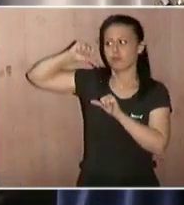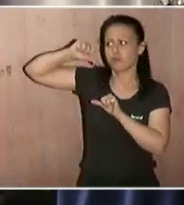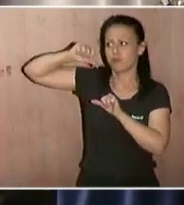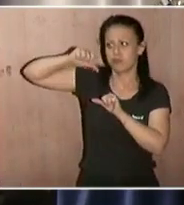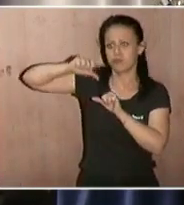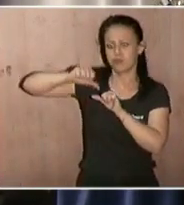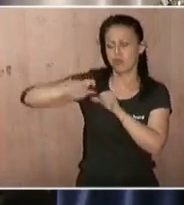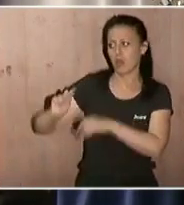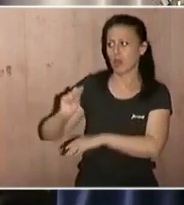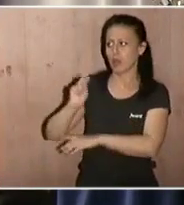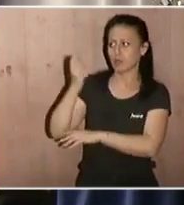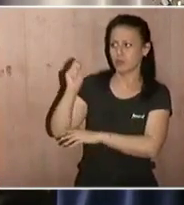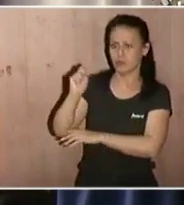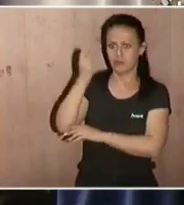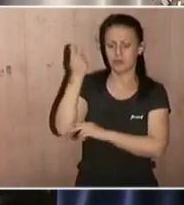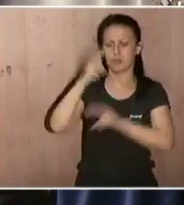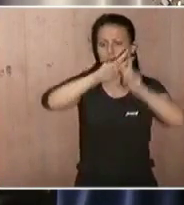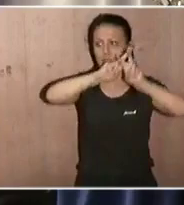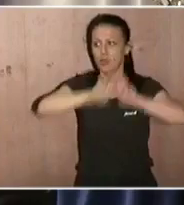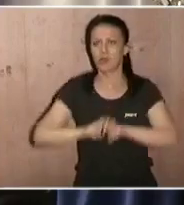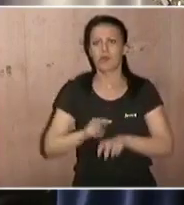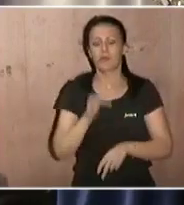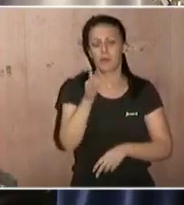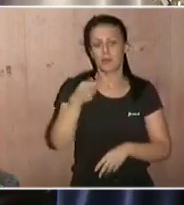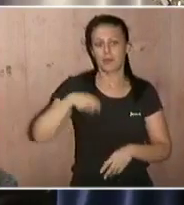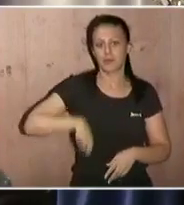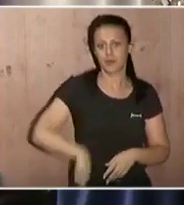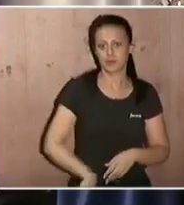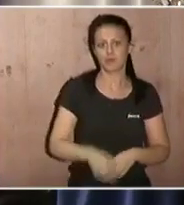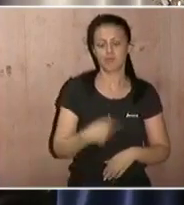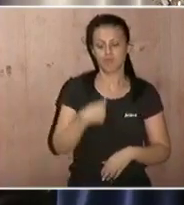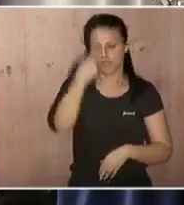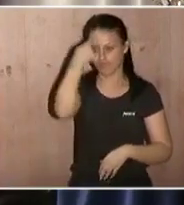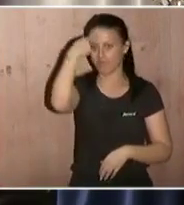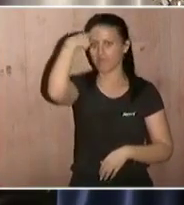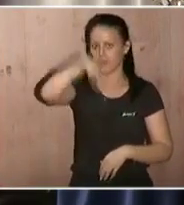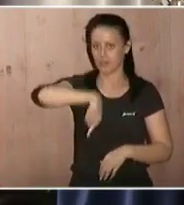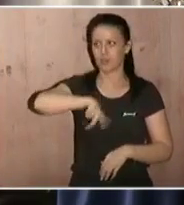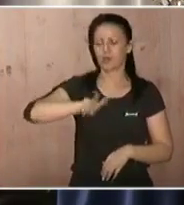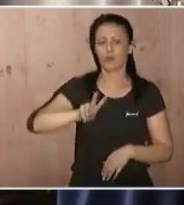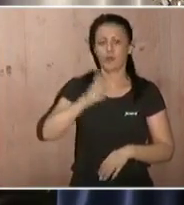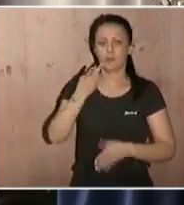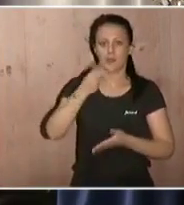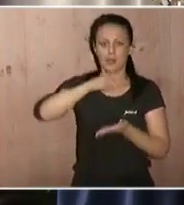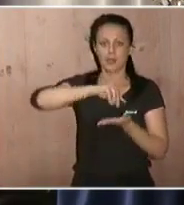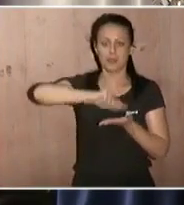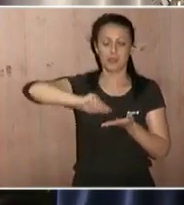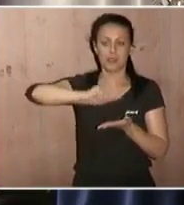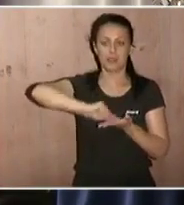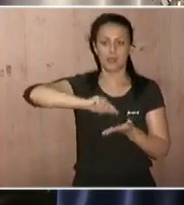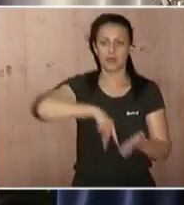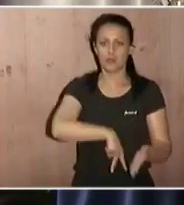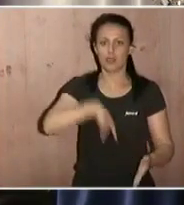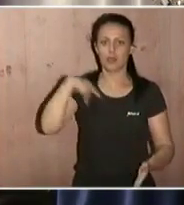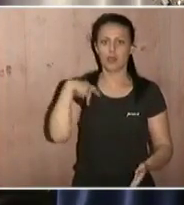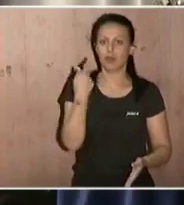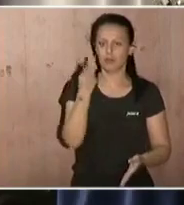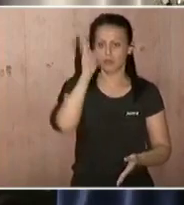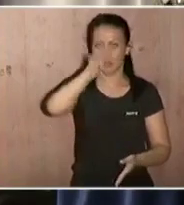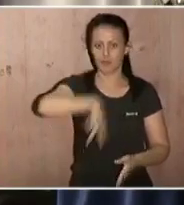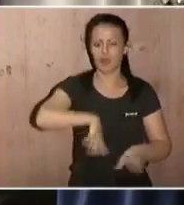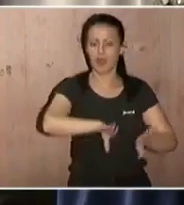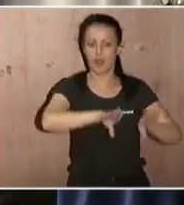académica, investigadora y profesional, de lo que doy fe como vicesecretario general con el visto bueno de la señora rectora